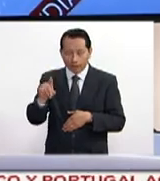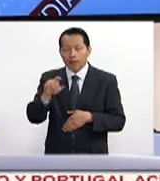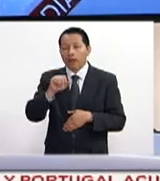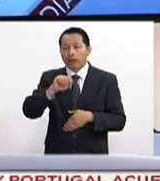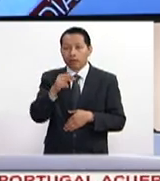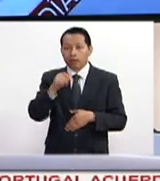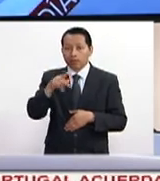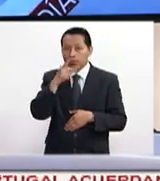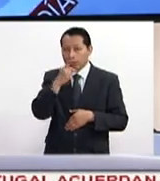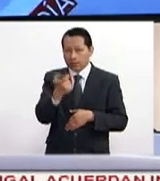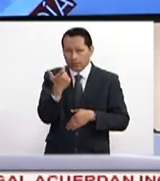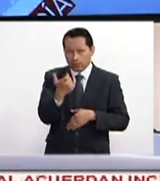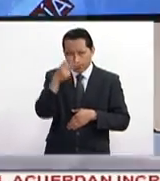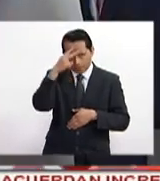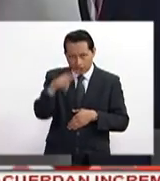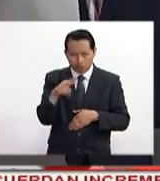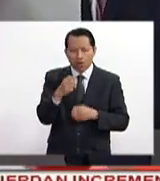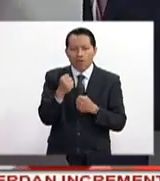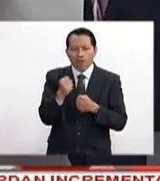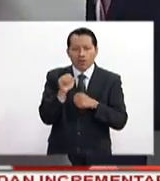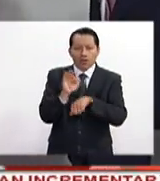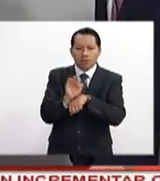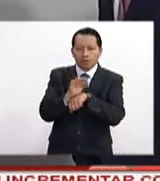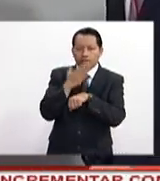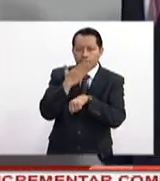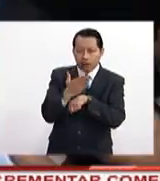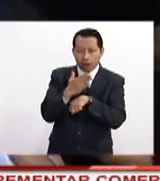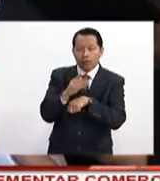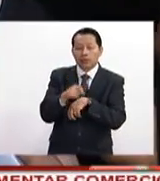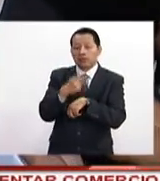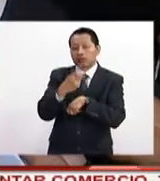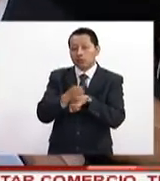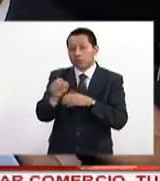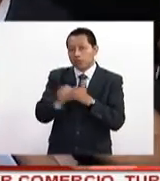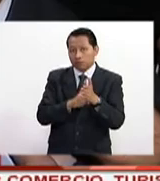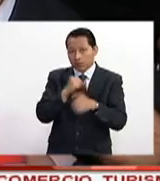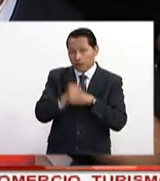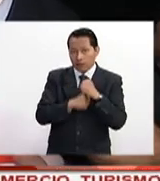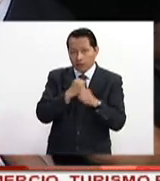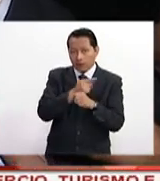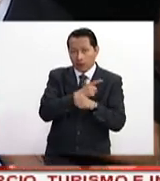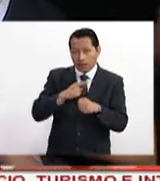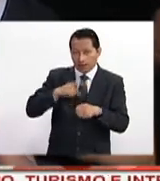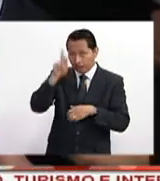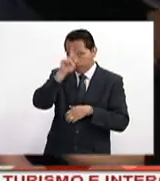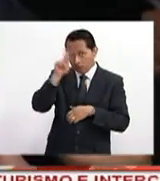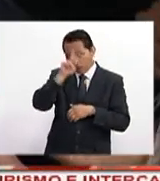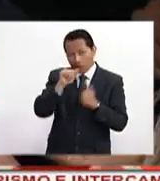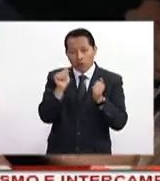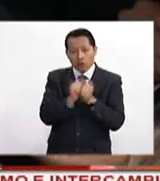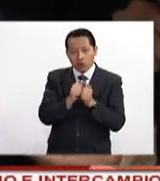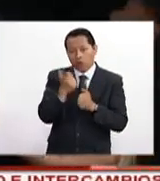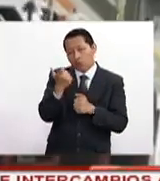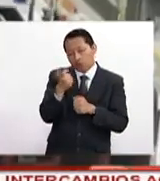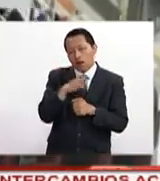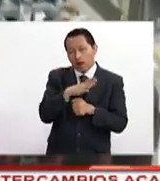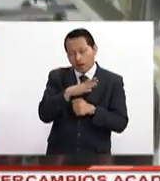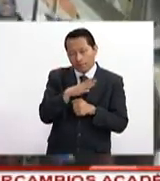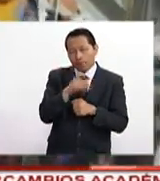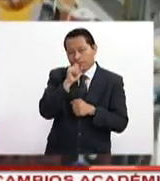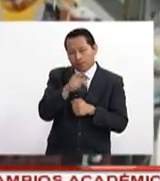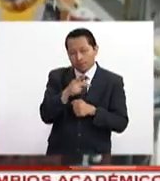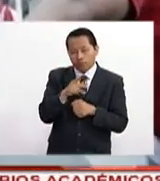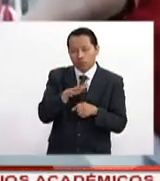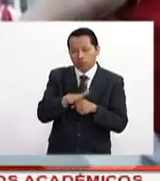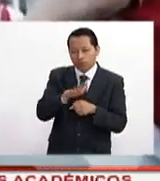economía mexicana es fuerte y resistente. Dijo que para el segundo semestre del año habrá que ser prudentes con el manejo de las finanzas públicas, sobre todo